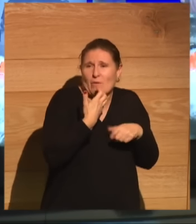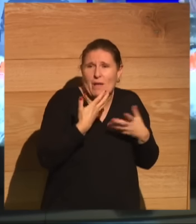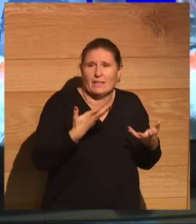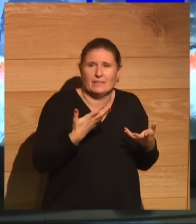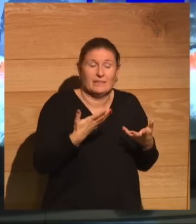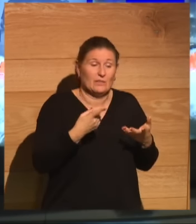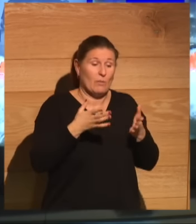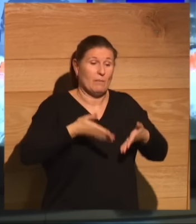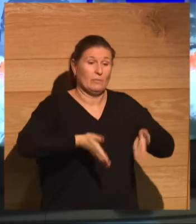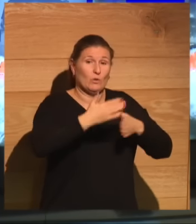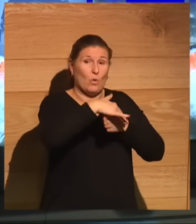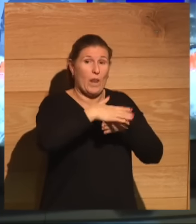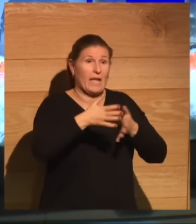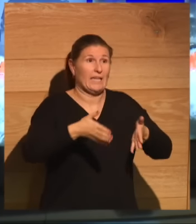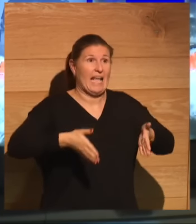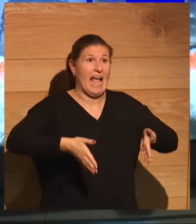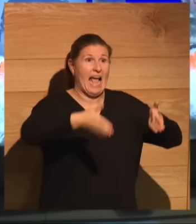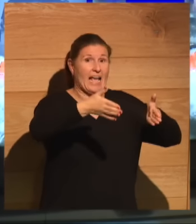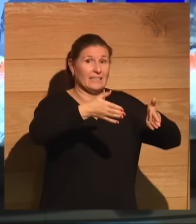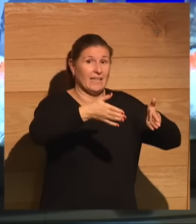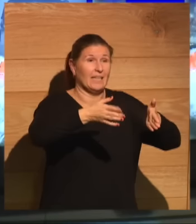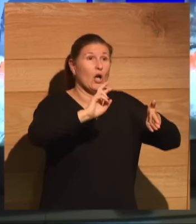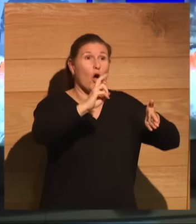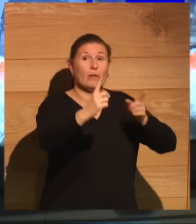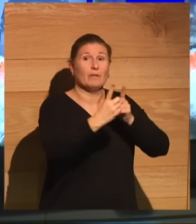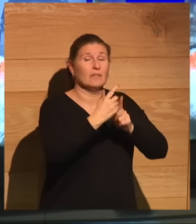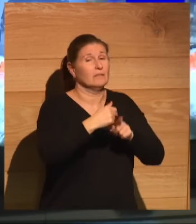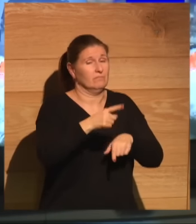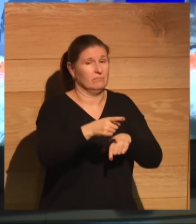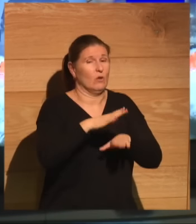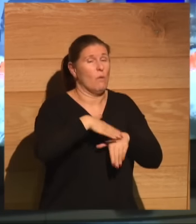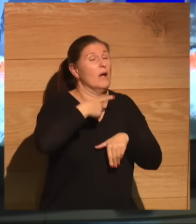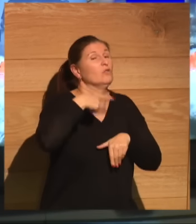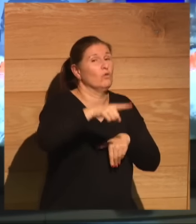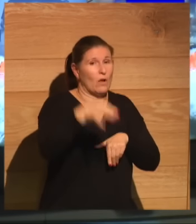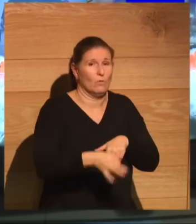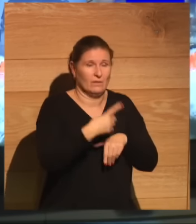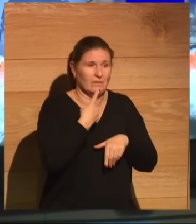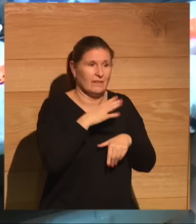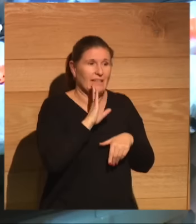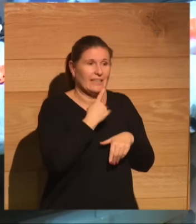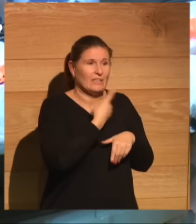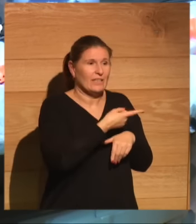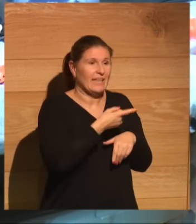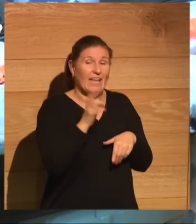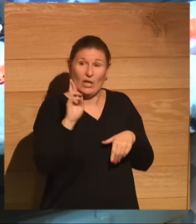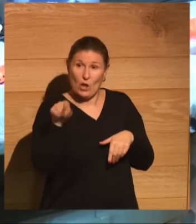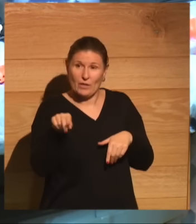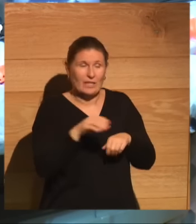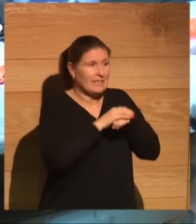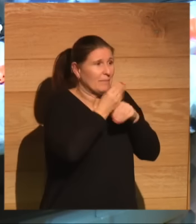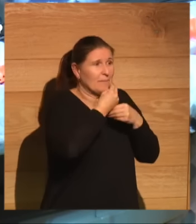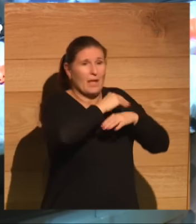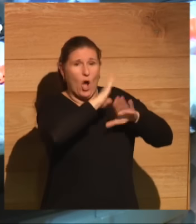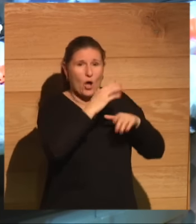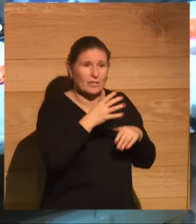cualquiera que se choque con nosotros tiene la culpa. Estamos bien. Arturo. Estamos bien, pues no. Te ha dicho que Rodrigo es su mejor amigo.